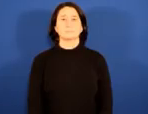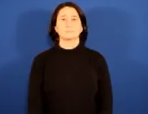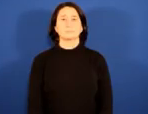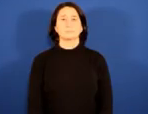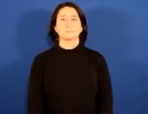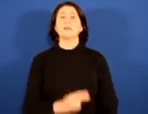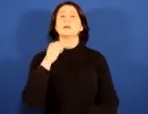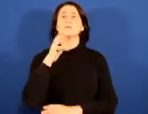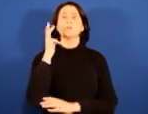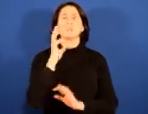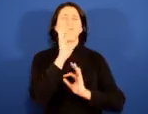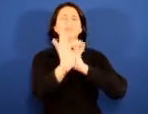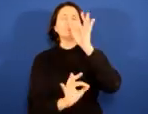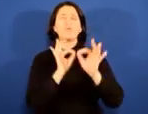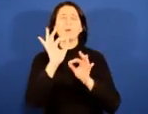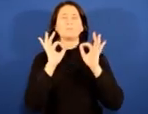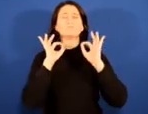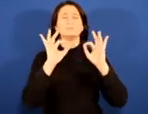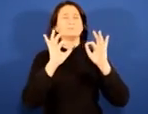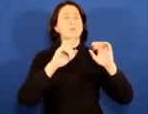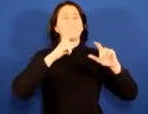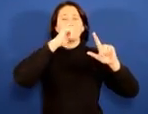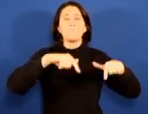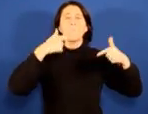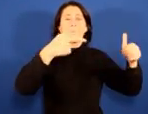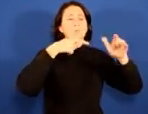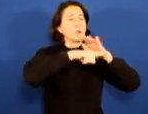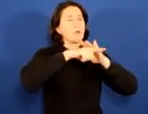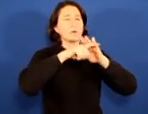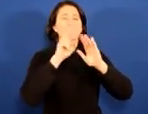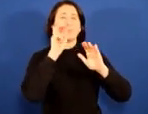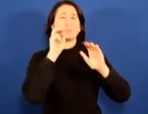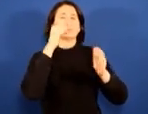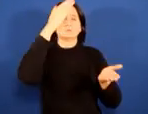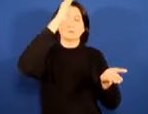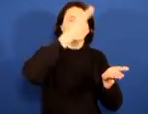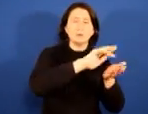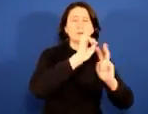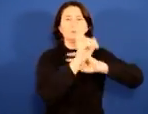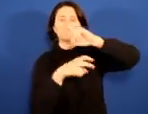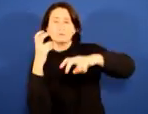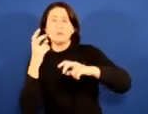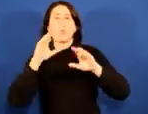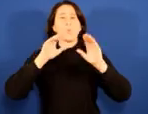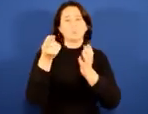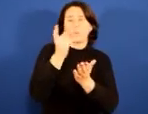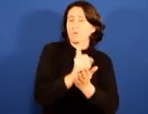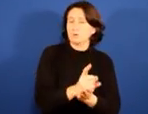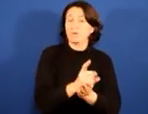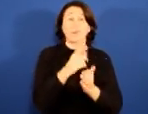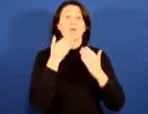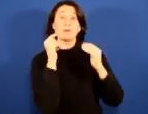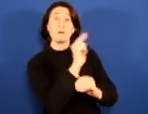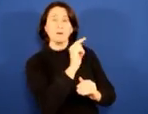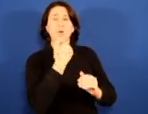de 2012 se han destinado a tratamientos para su reutilización 2.100 toneladas de textil, 800